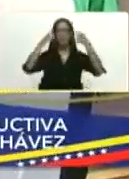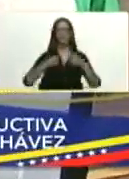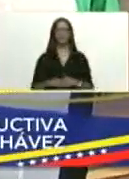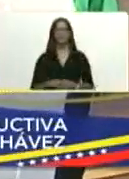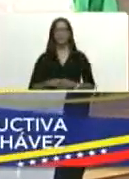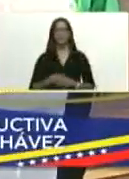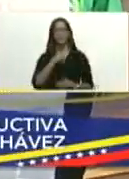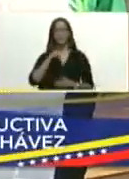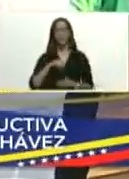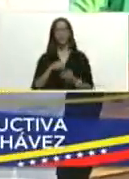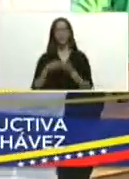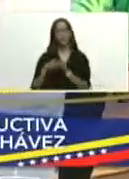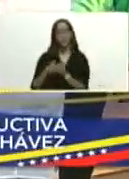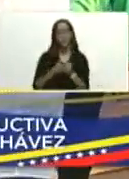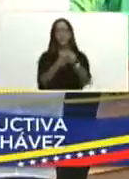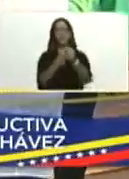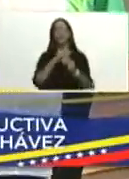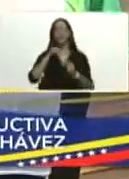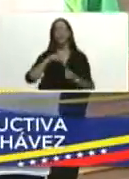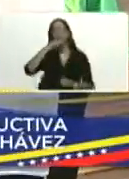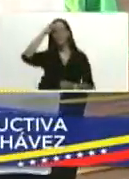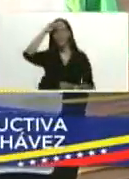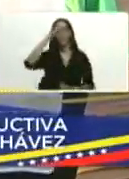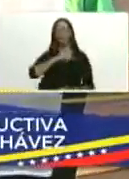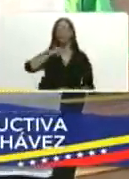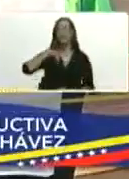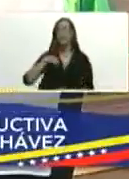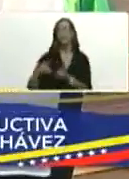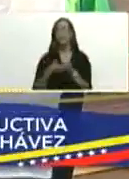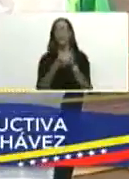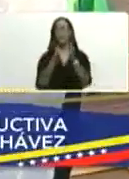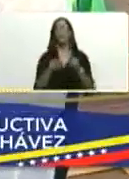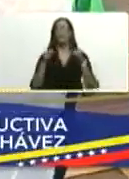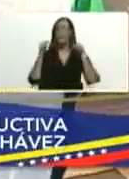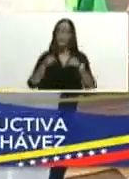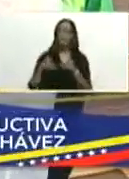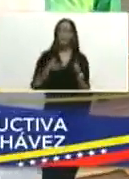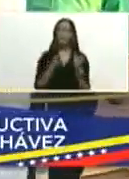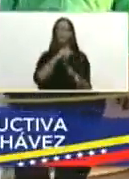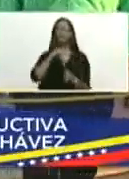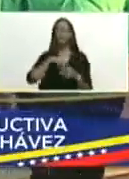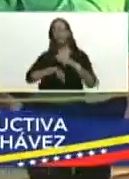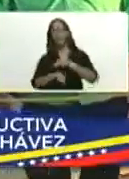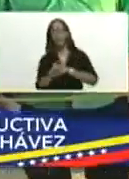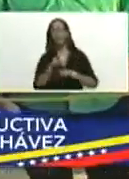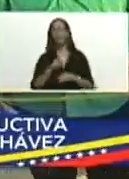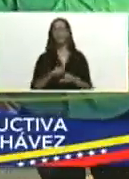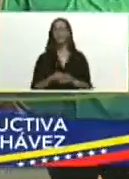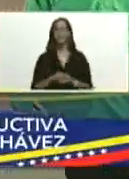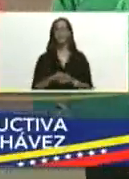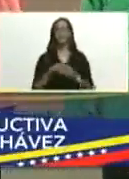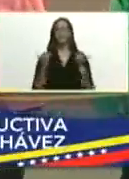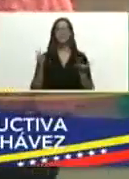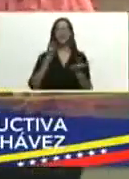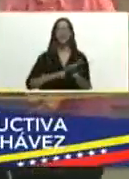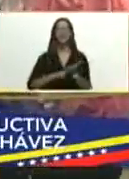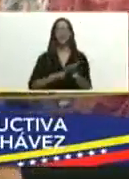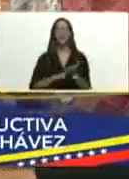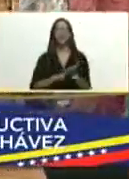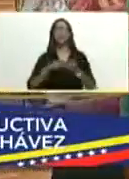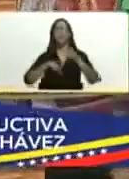nuestro guía nuestro Padre Nuestro camino y por ese camino vamos nosotros ya volvemos vamos